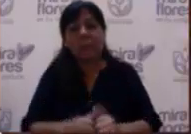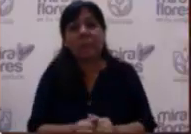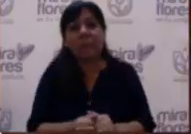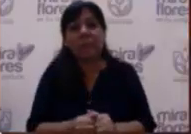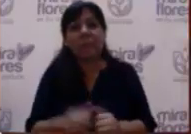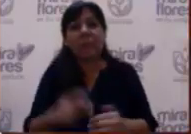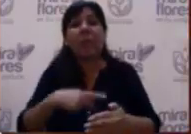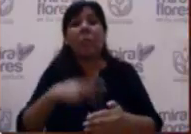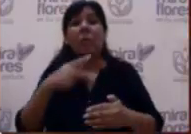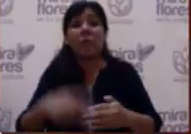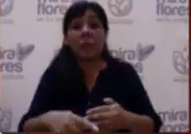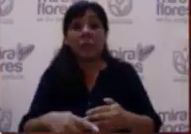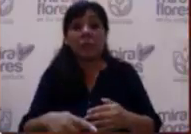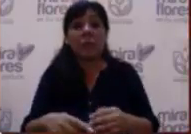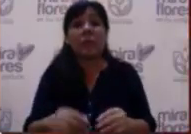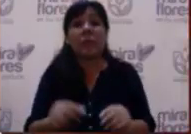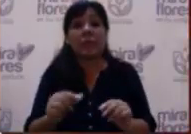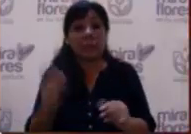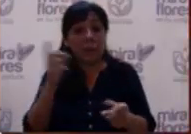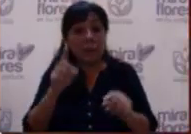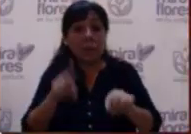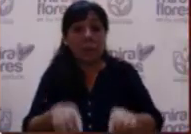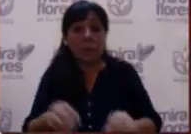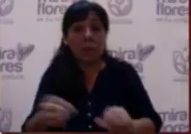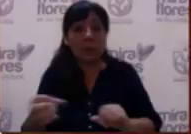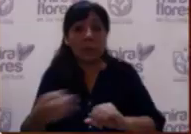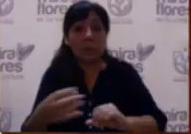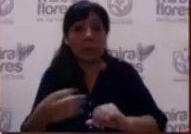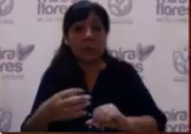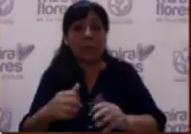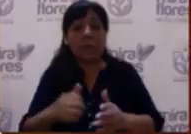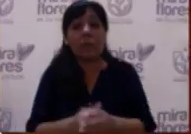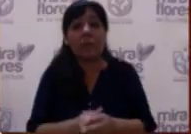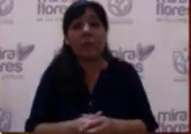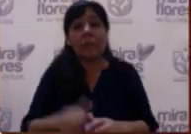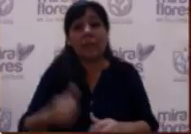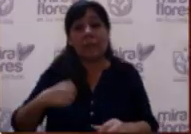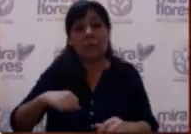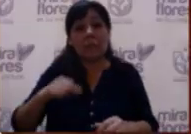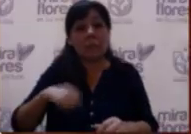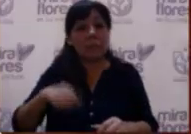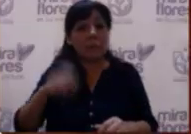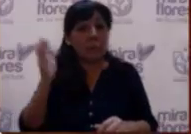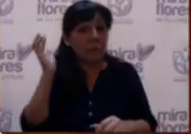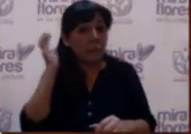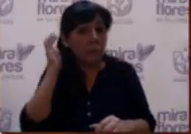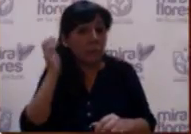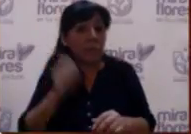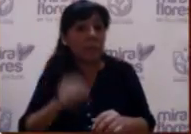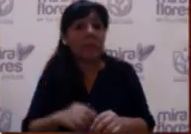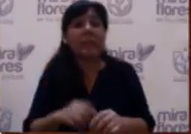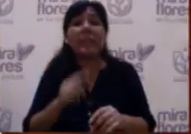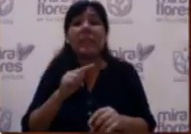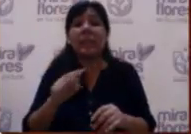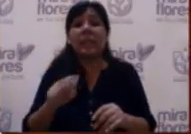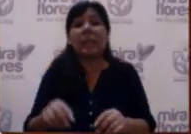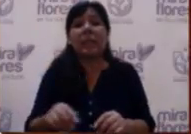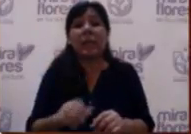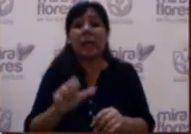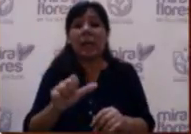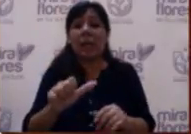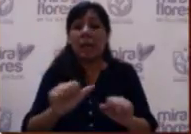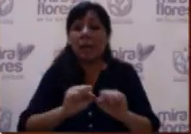Proyecto de acuerdo de consejo que aprueba el convenio de cooperación entre la Municipalidad de Miraflores y la Asociación Civil Liderazgo